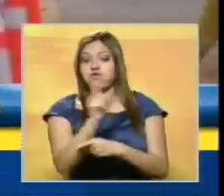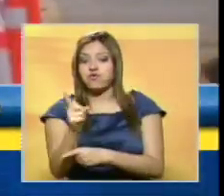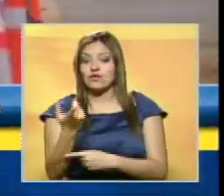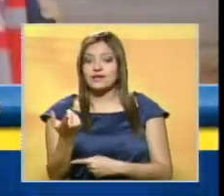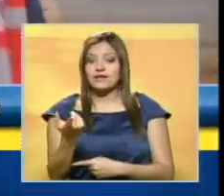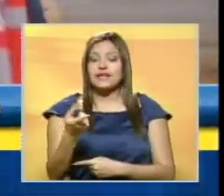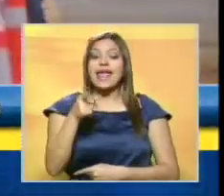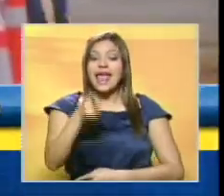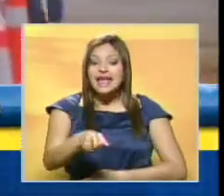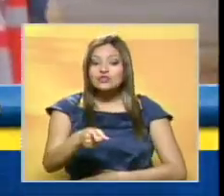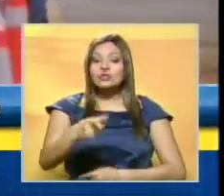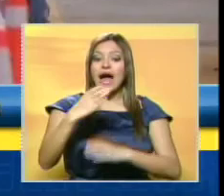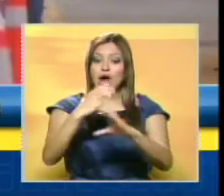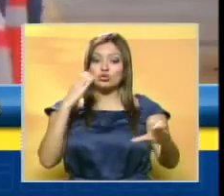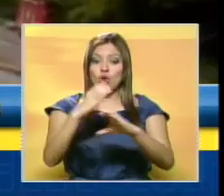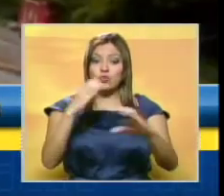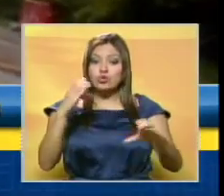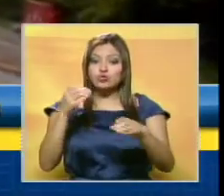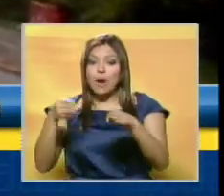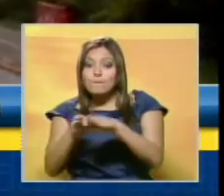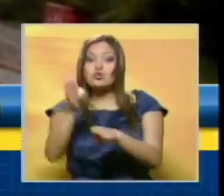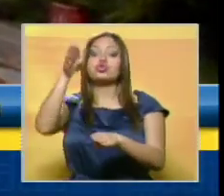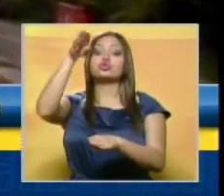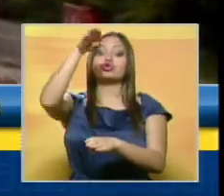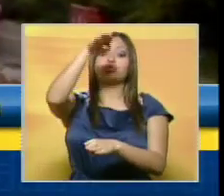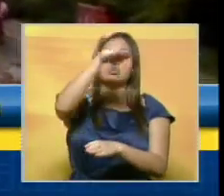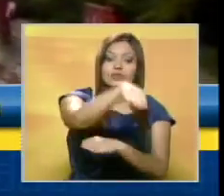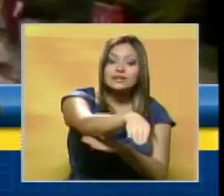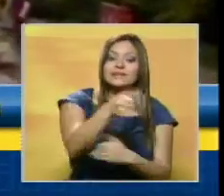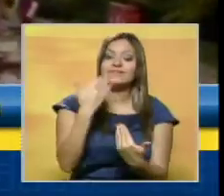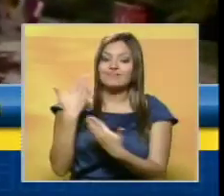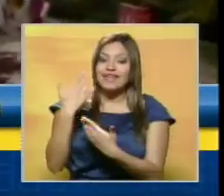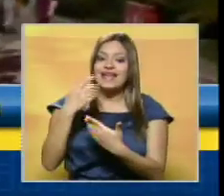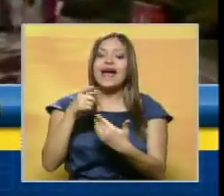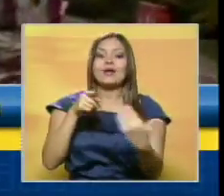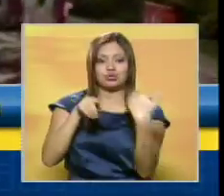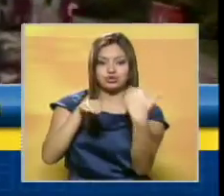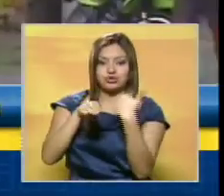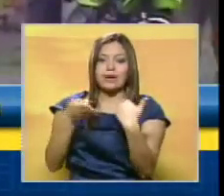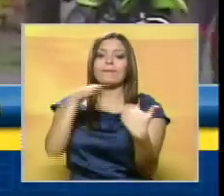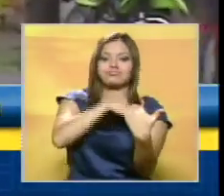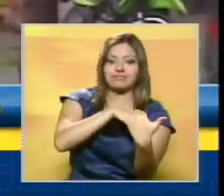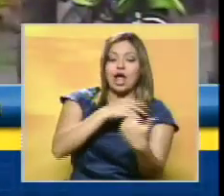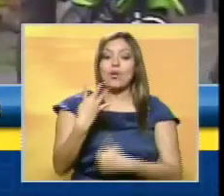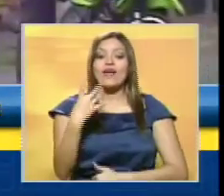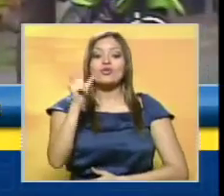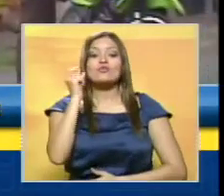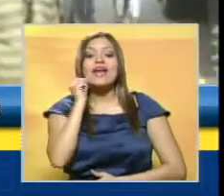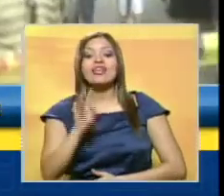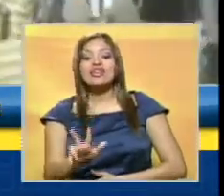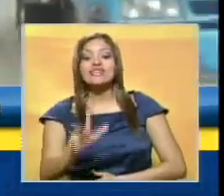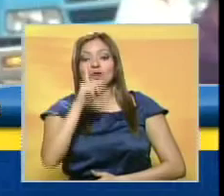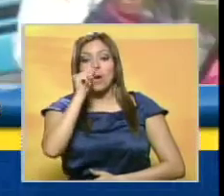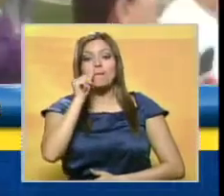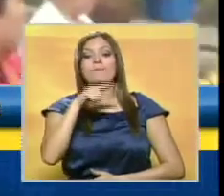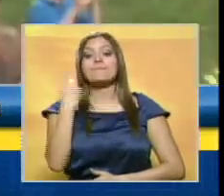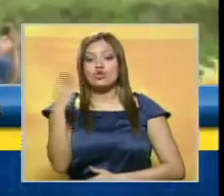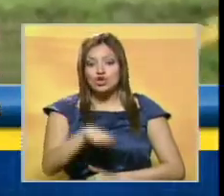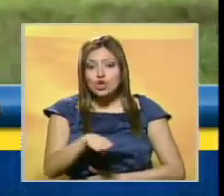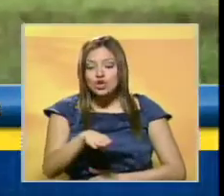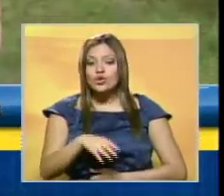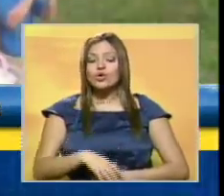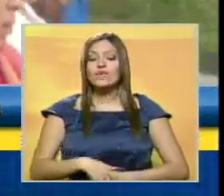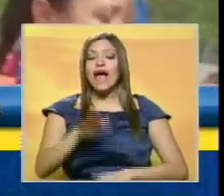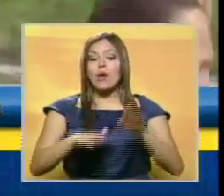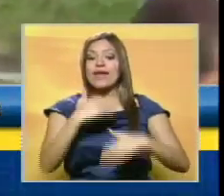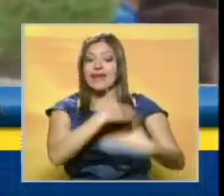lo que ocasionó que el autobús saltara a la defensa y cayera en el carril contrario. 4 mujeres y 3 hombres murieron en el lugar.